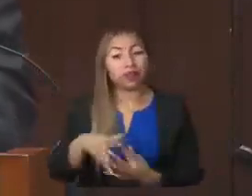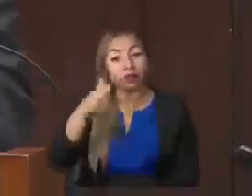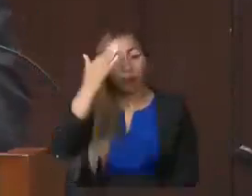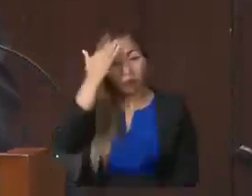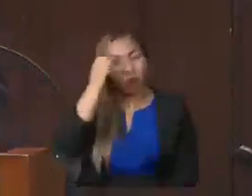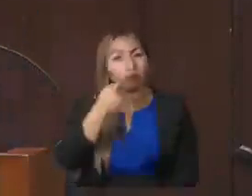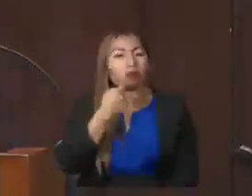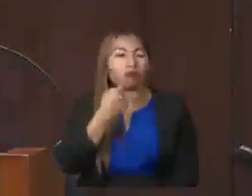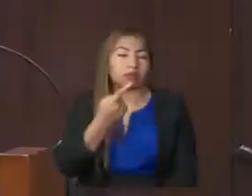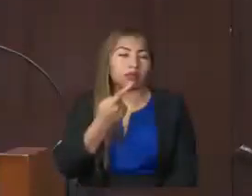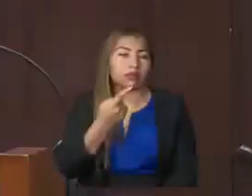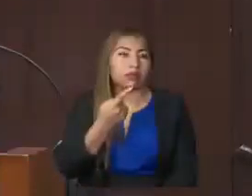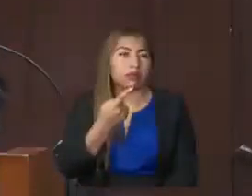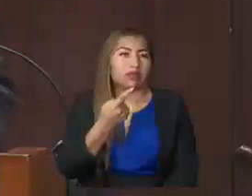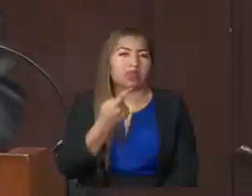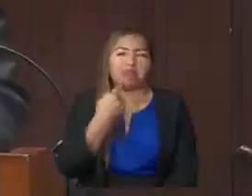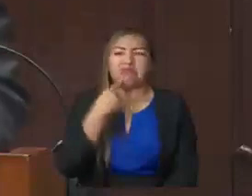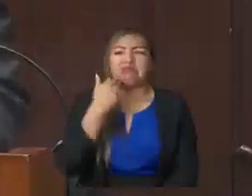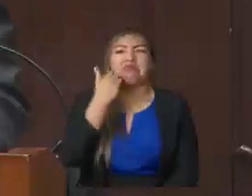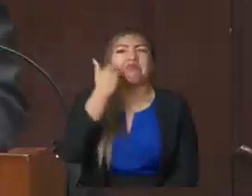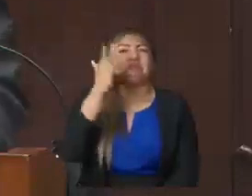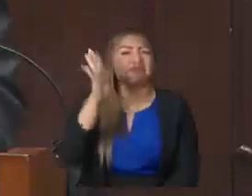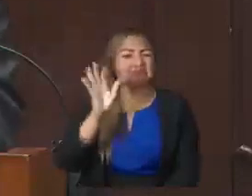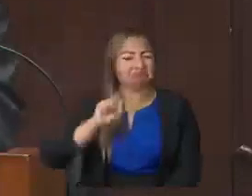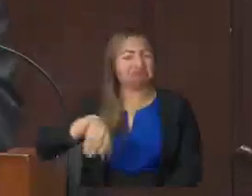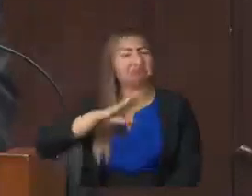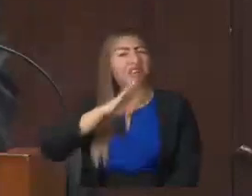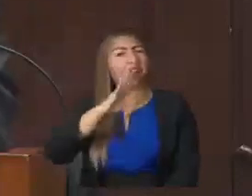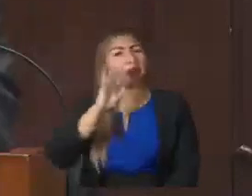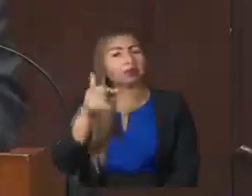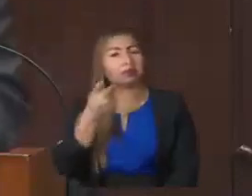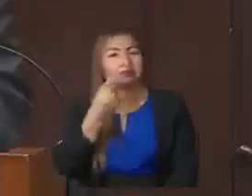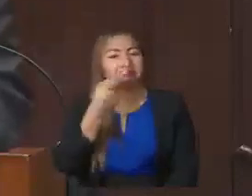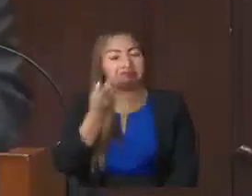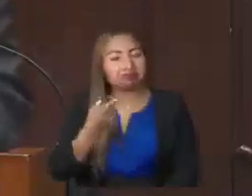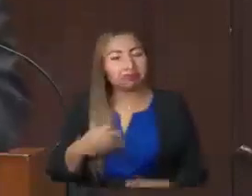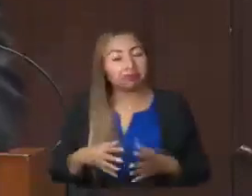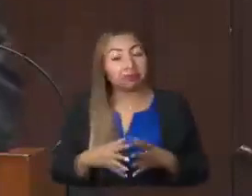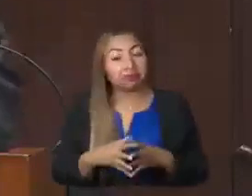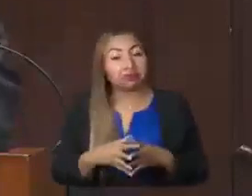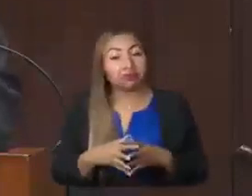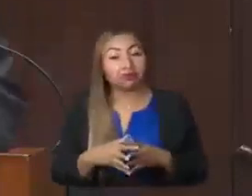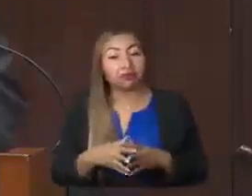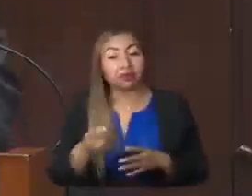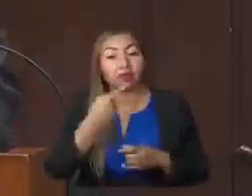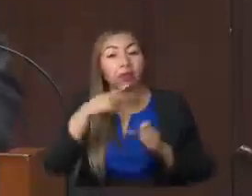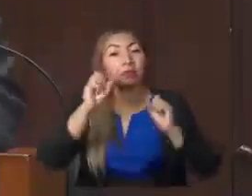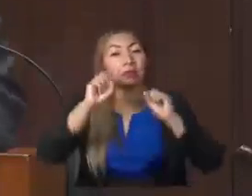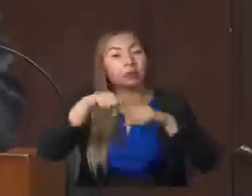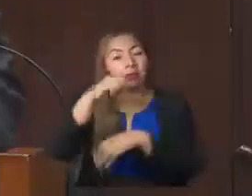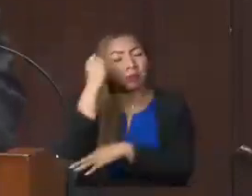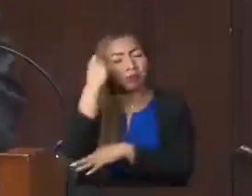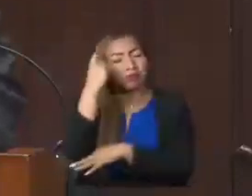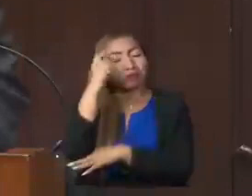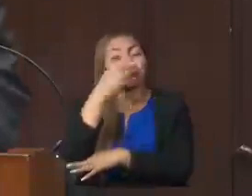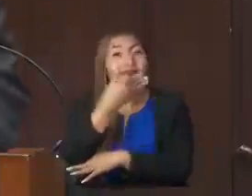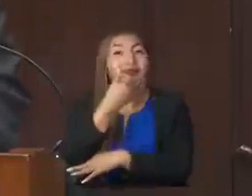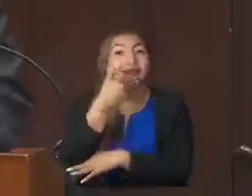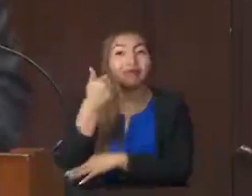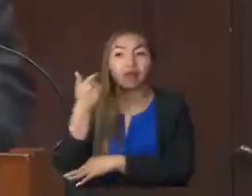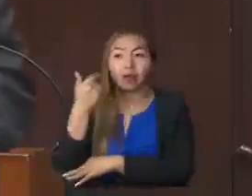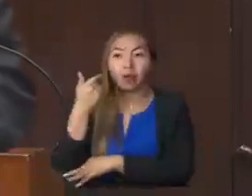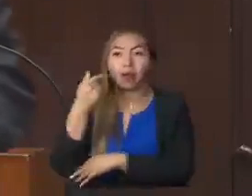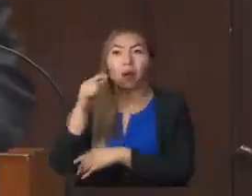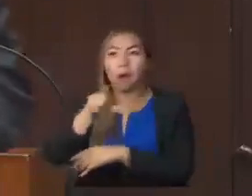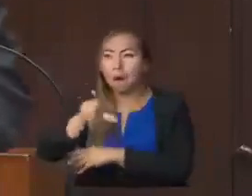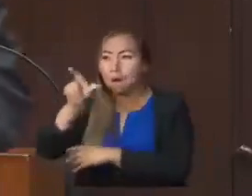fácil hablar. Y lo digo como el esfuerzo que tenemos que entender y el lenguaje que tenemos que entender del